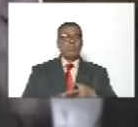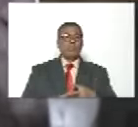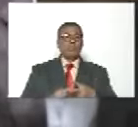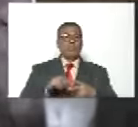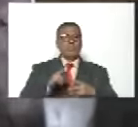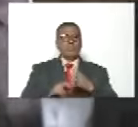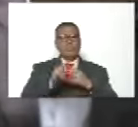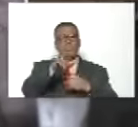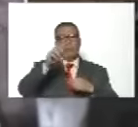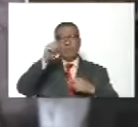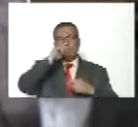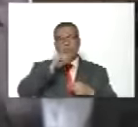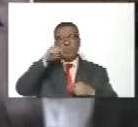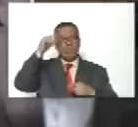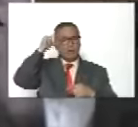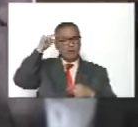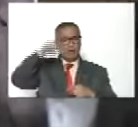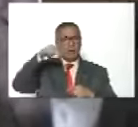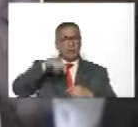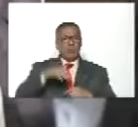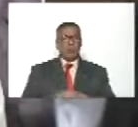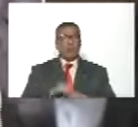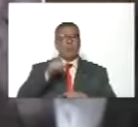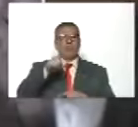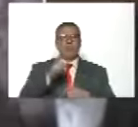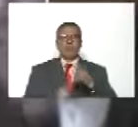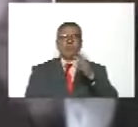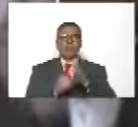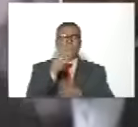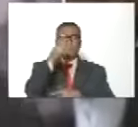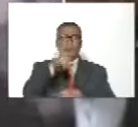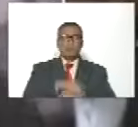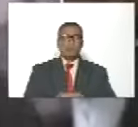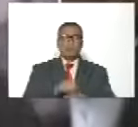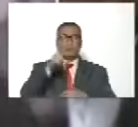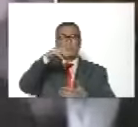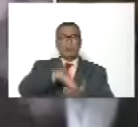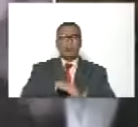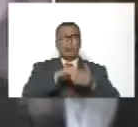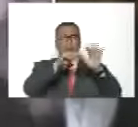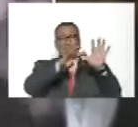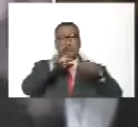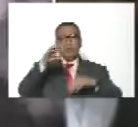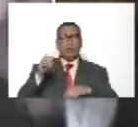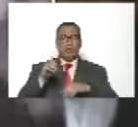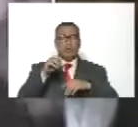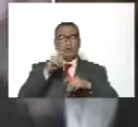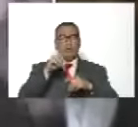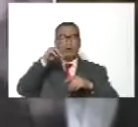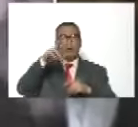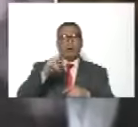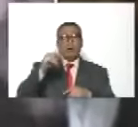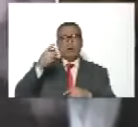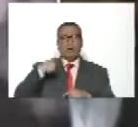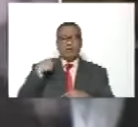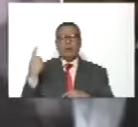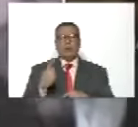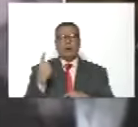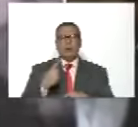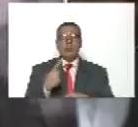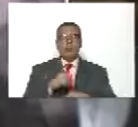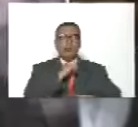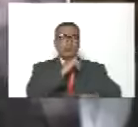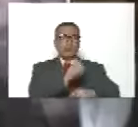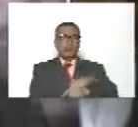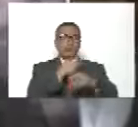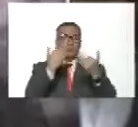Estas relaciones datan desde hace 30 años, hoy por cierto, un mayo del 1990, pero no son tan